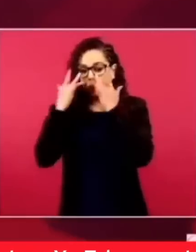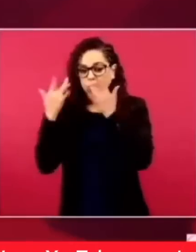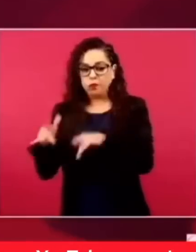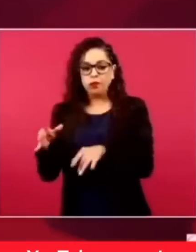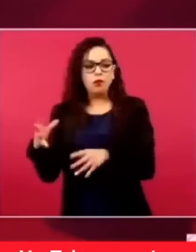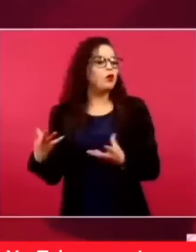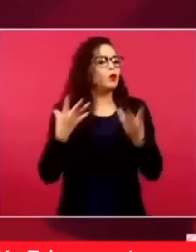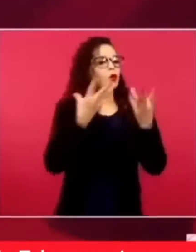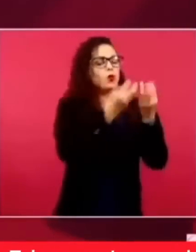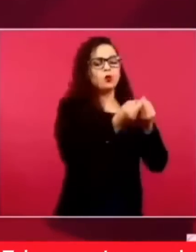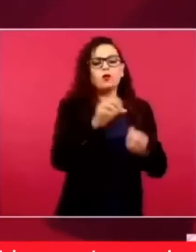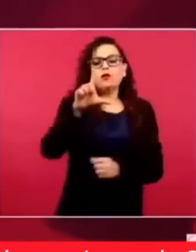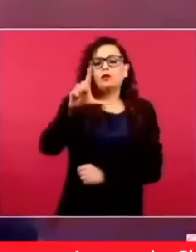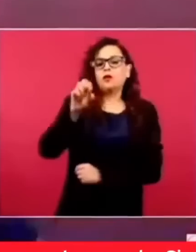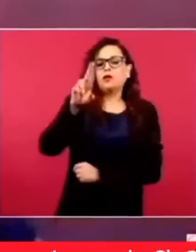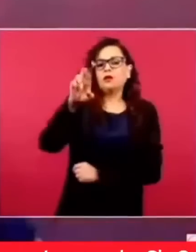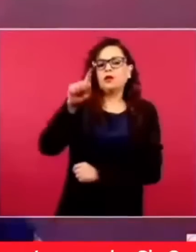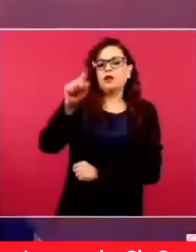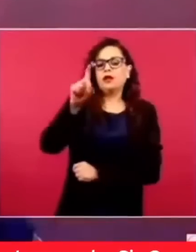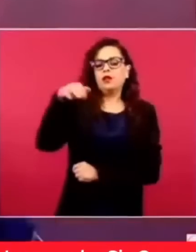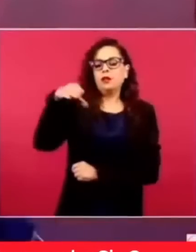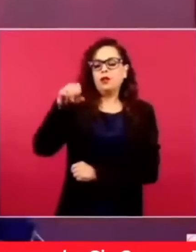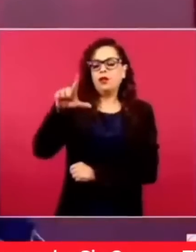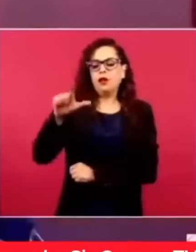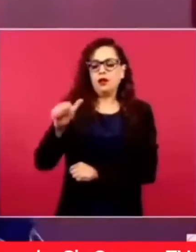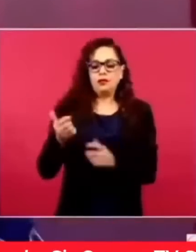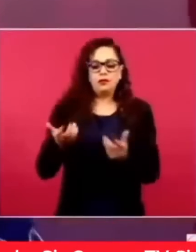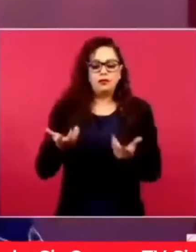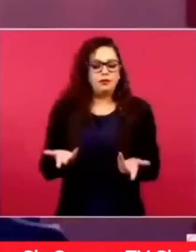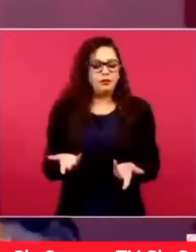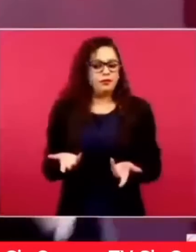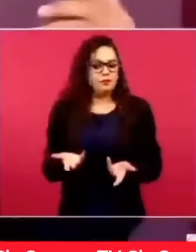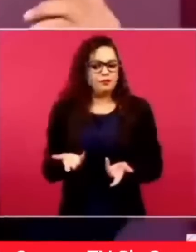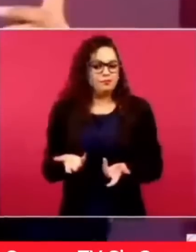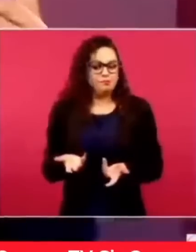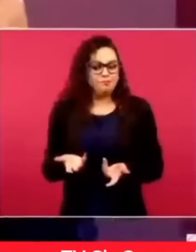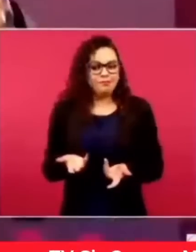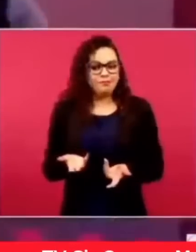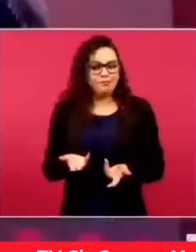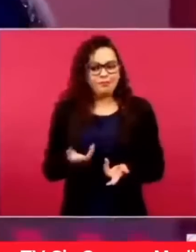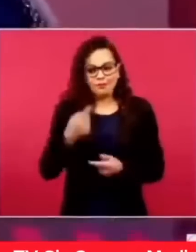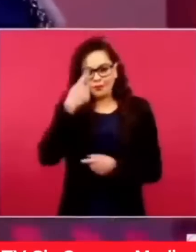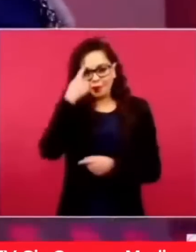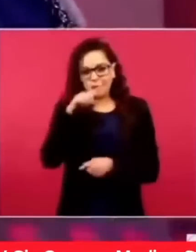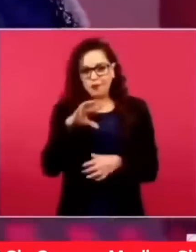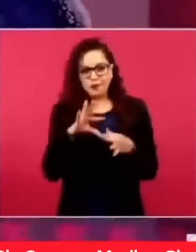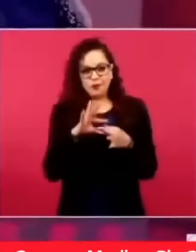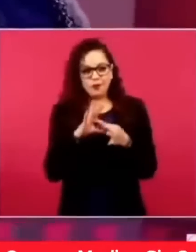Y engañó